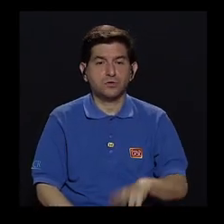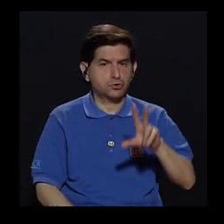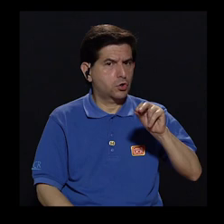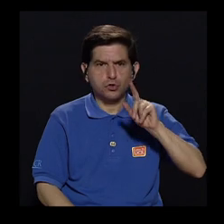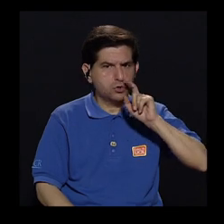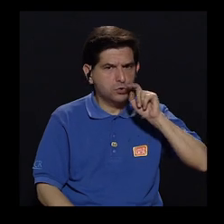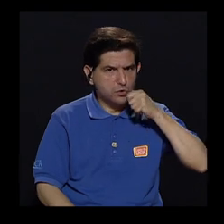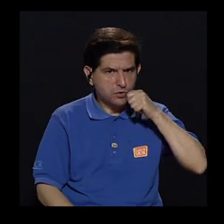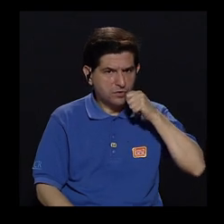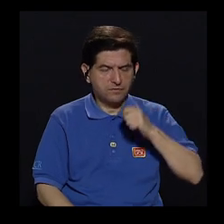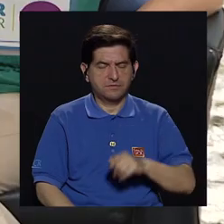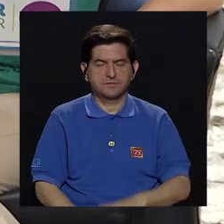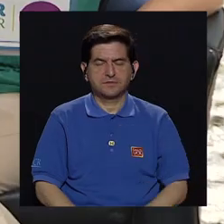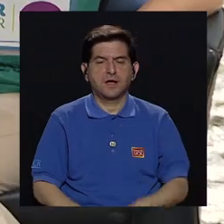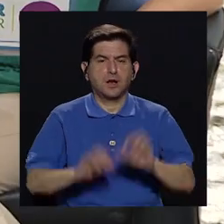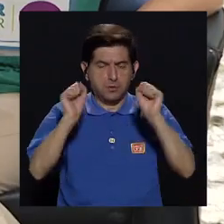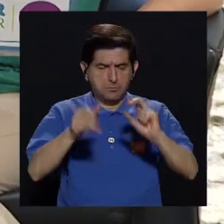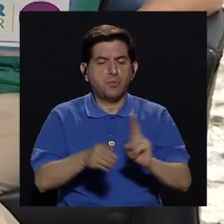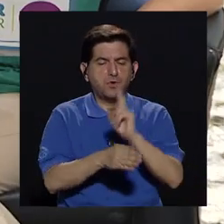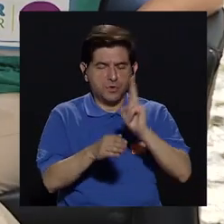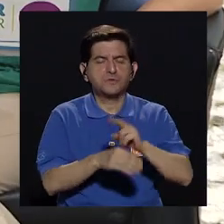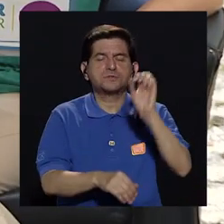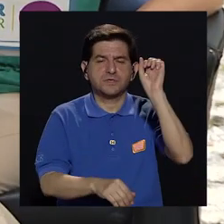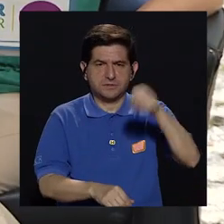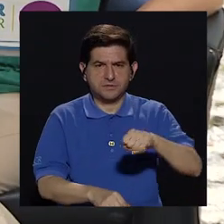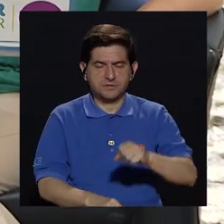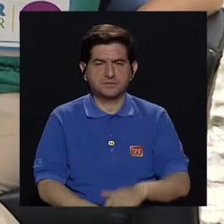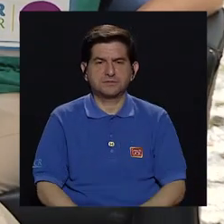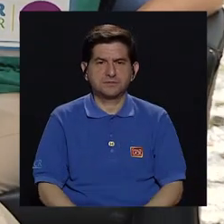no confidencial, que se pueda utilizar